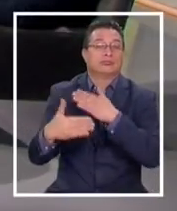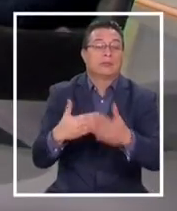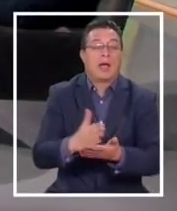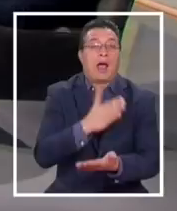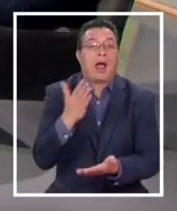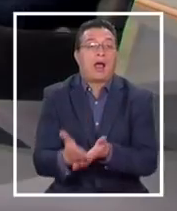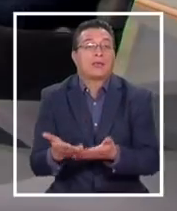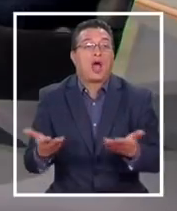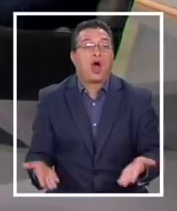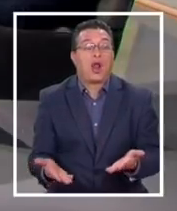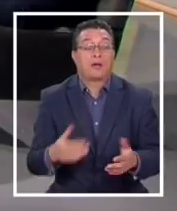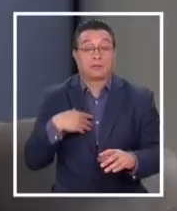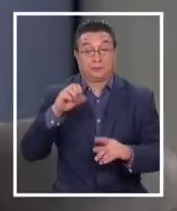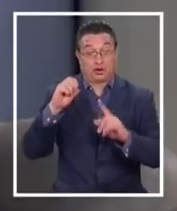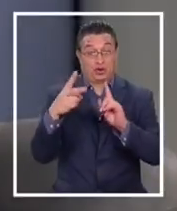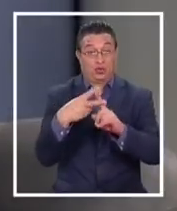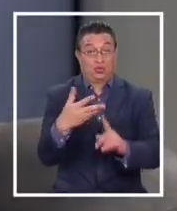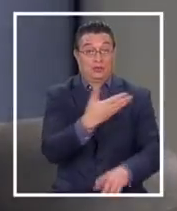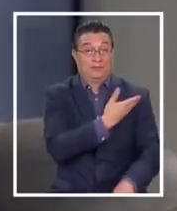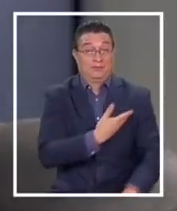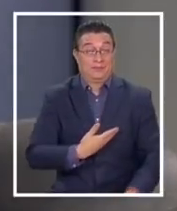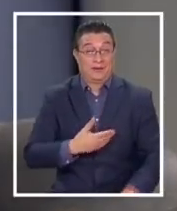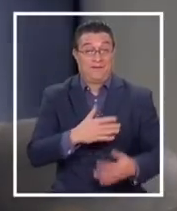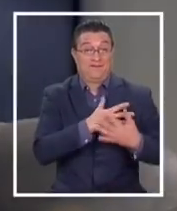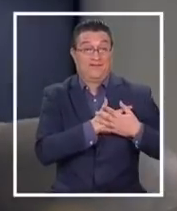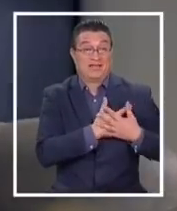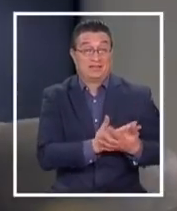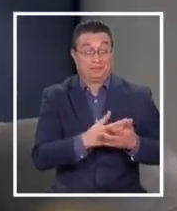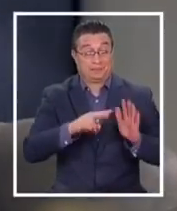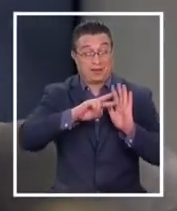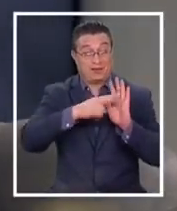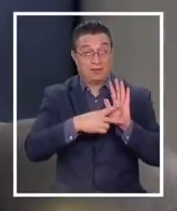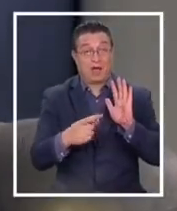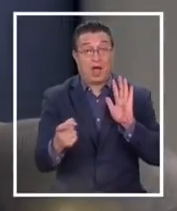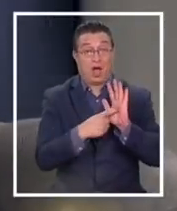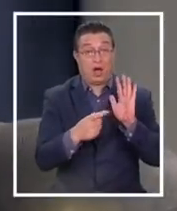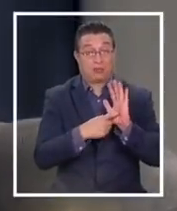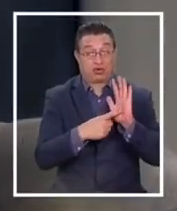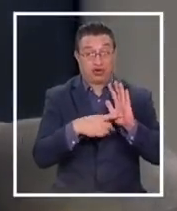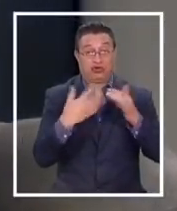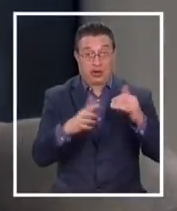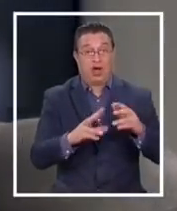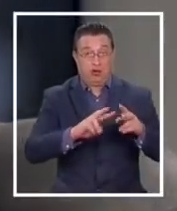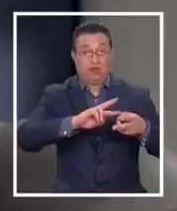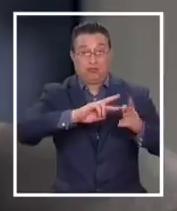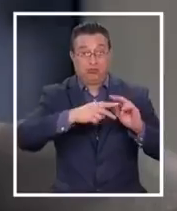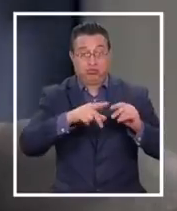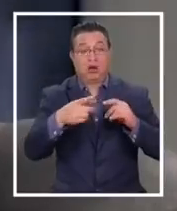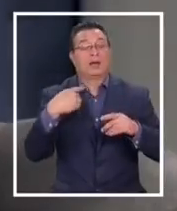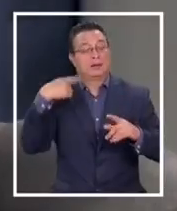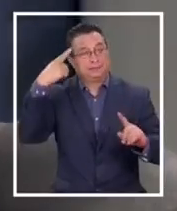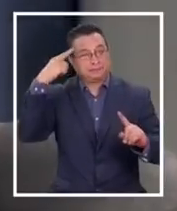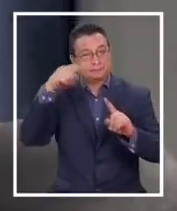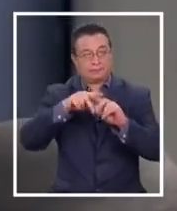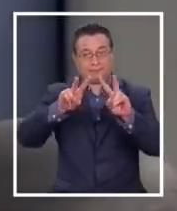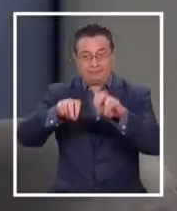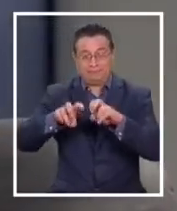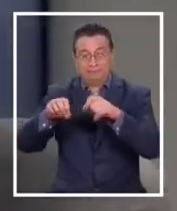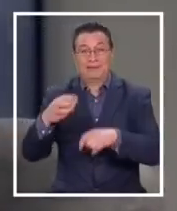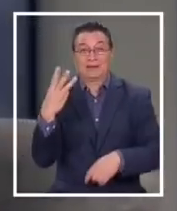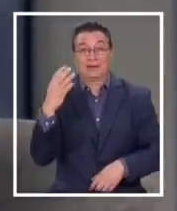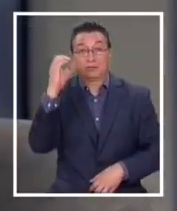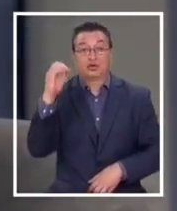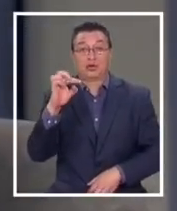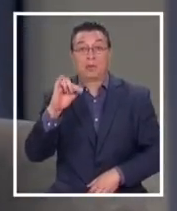Porque en el segundo gobierno de la presidenta Bachelet, donde se hizo una reforma tributaria estructural, donde se aspiraba a recaudar un 3%